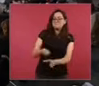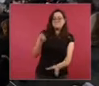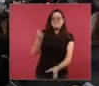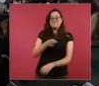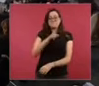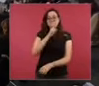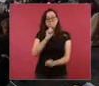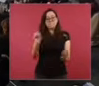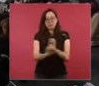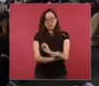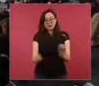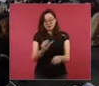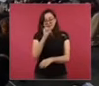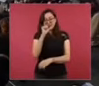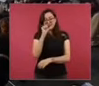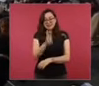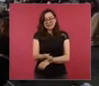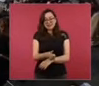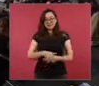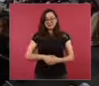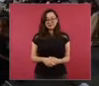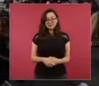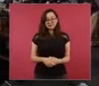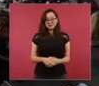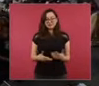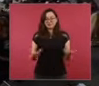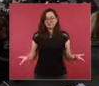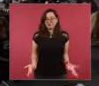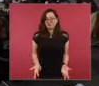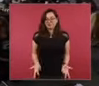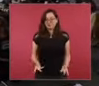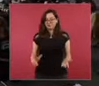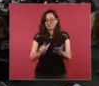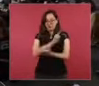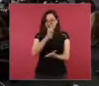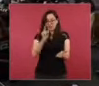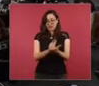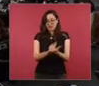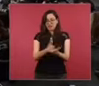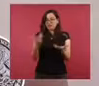la aplicación de la ley pronta y expedita?